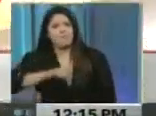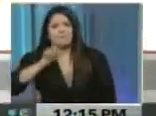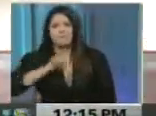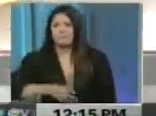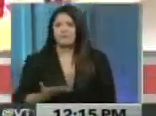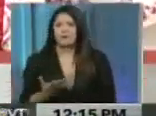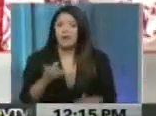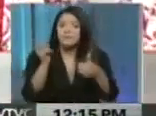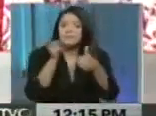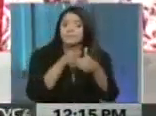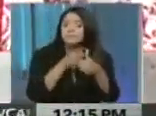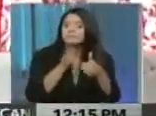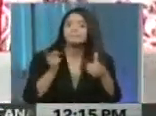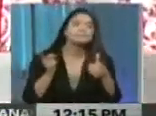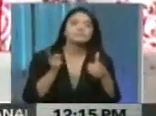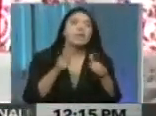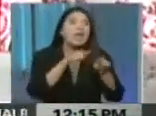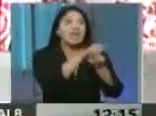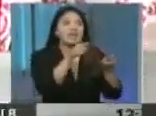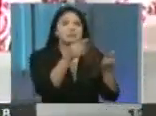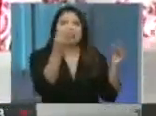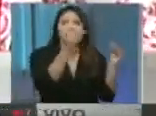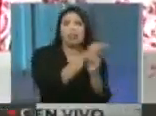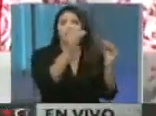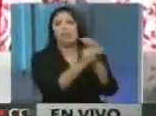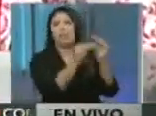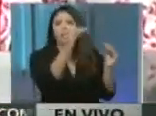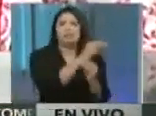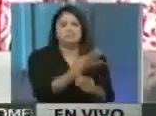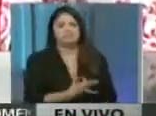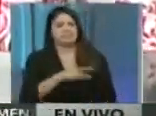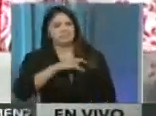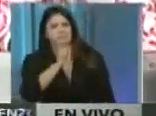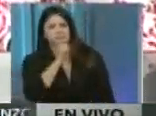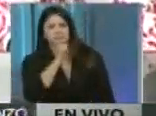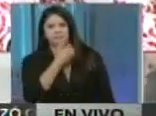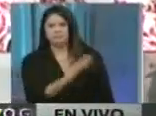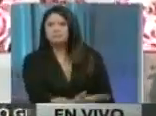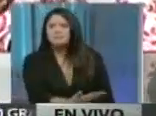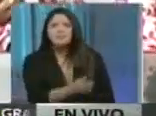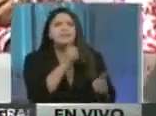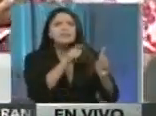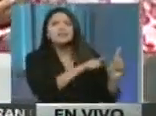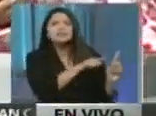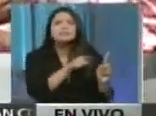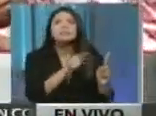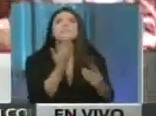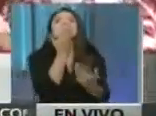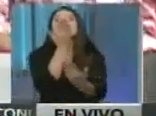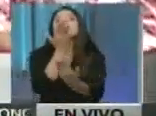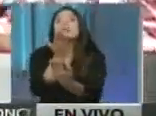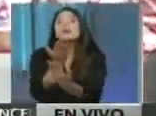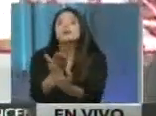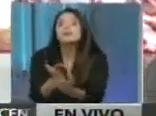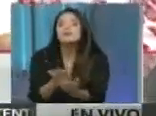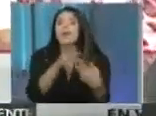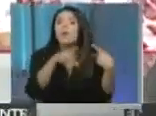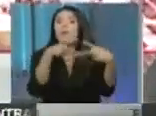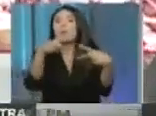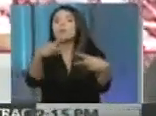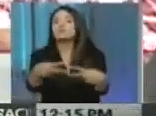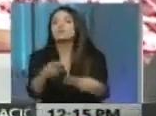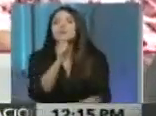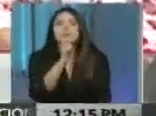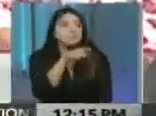Primero, no se ponían de acuerdo quién era el que iba a solicitar el